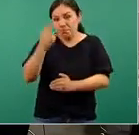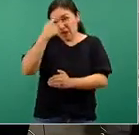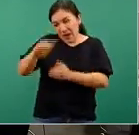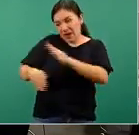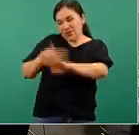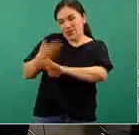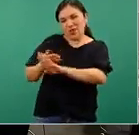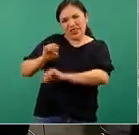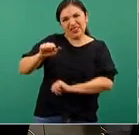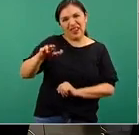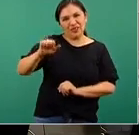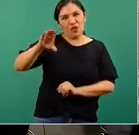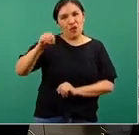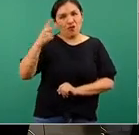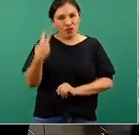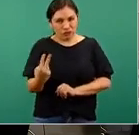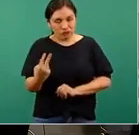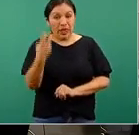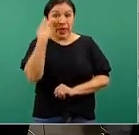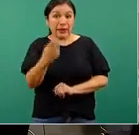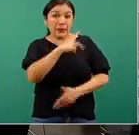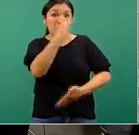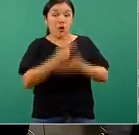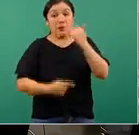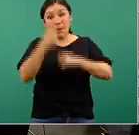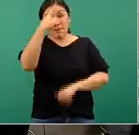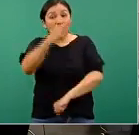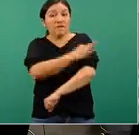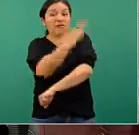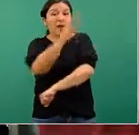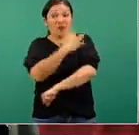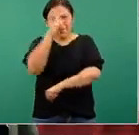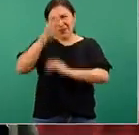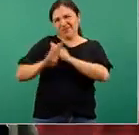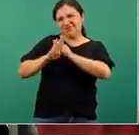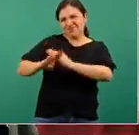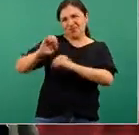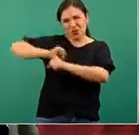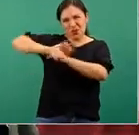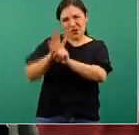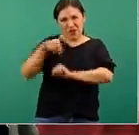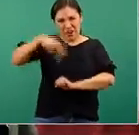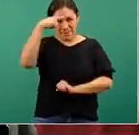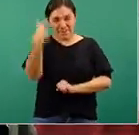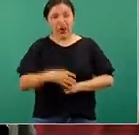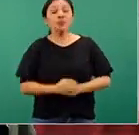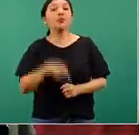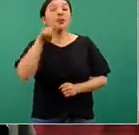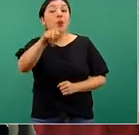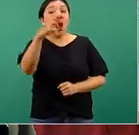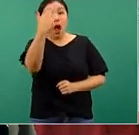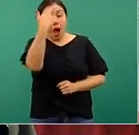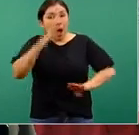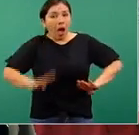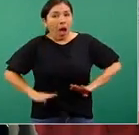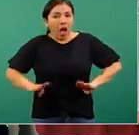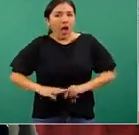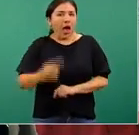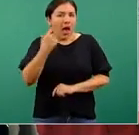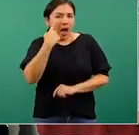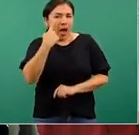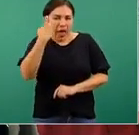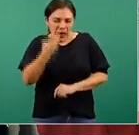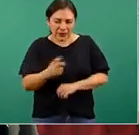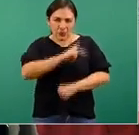SARS-CoV-2, programa de vacunación para prevenir la COVID-19 en México. Recordar los parámetros generales de este